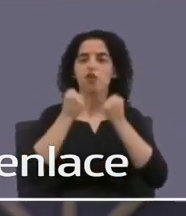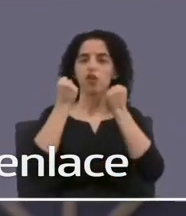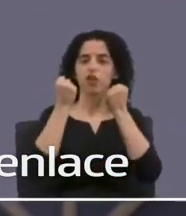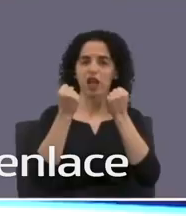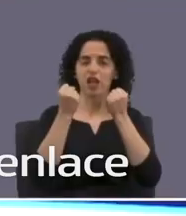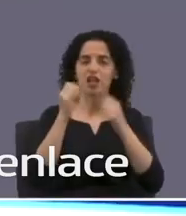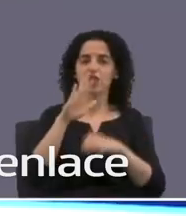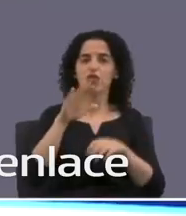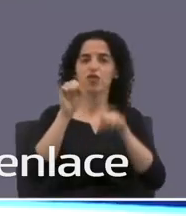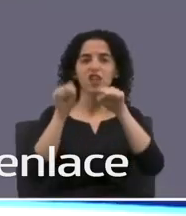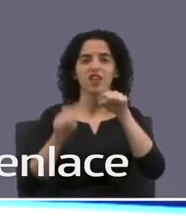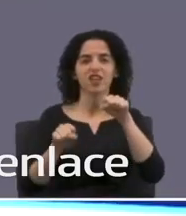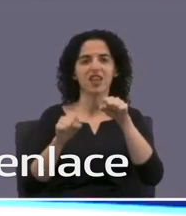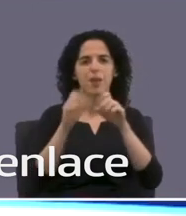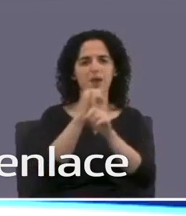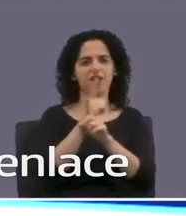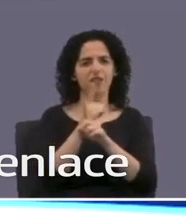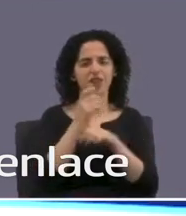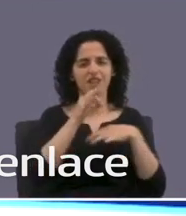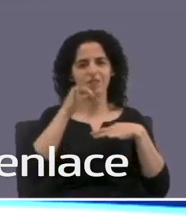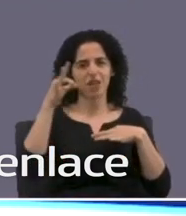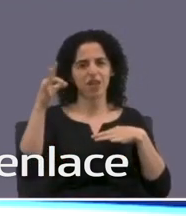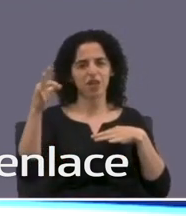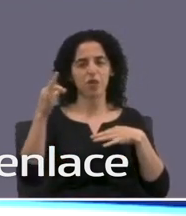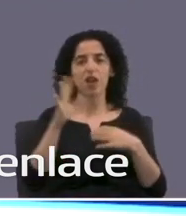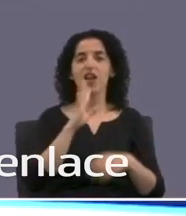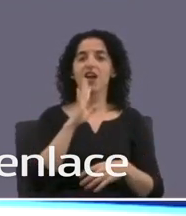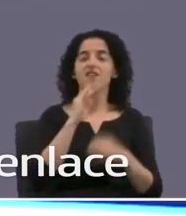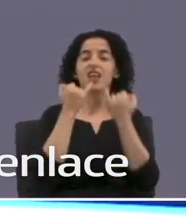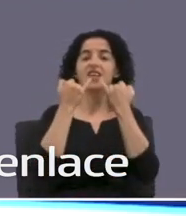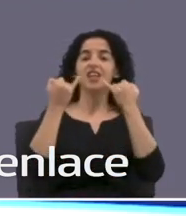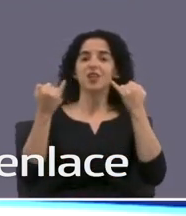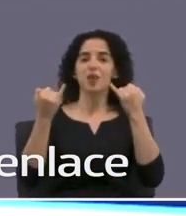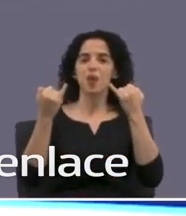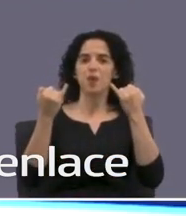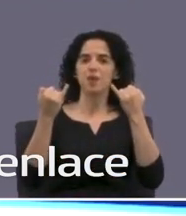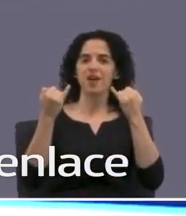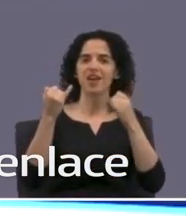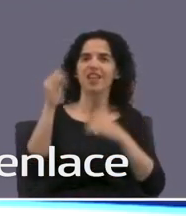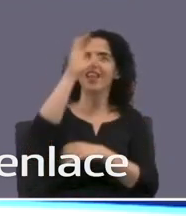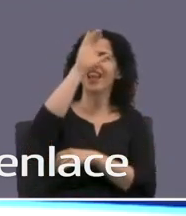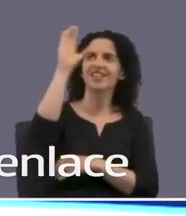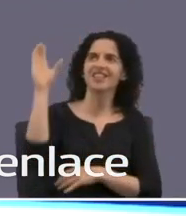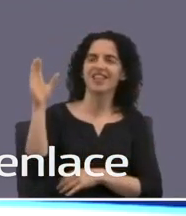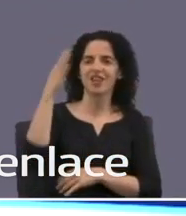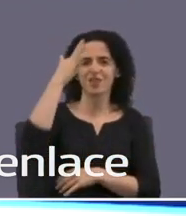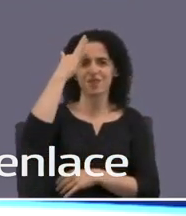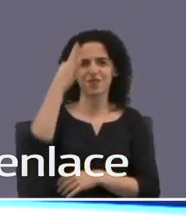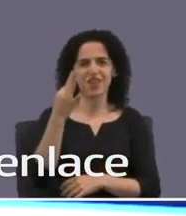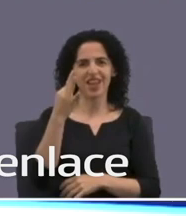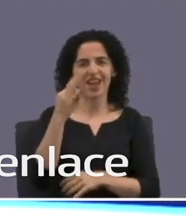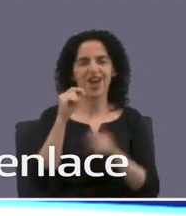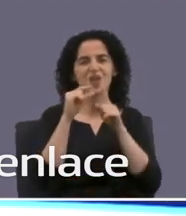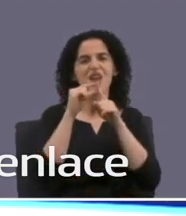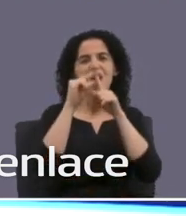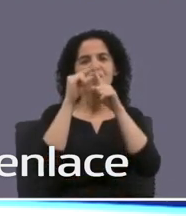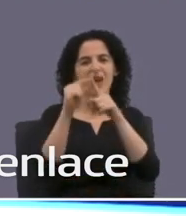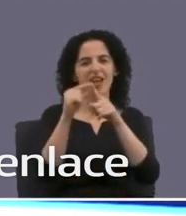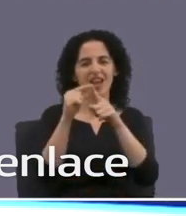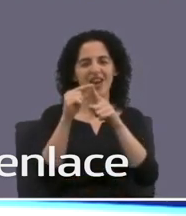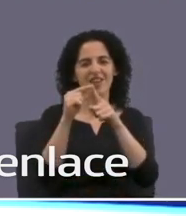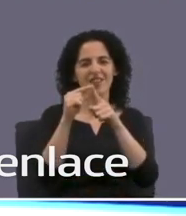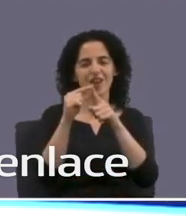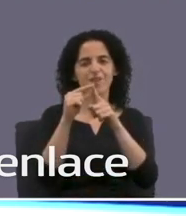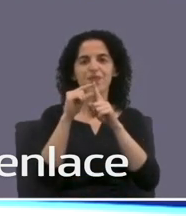Fortalece tu sistema inmunológico espiritual. Habla el idioma del cielo. Crea con